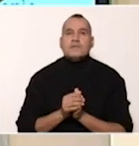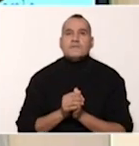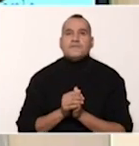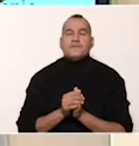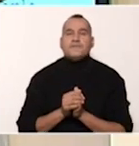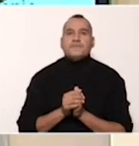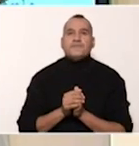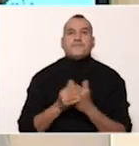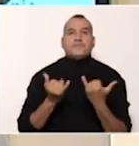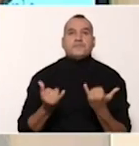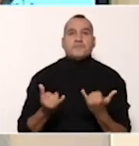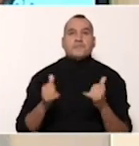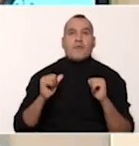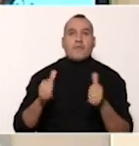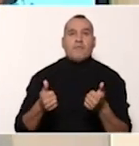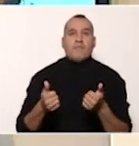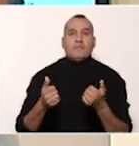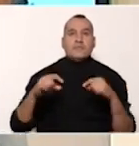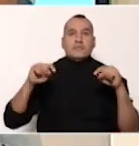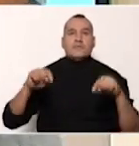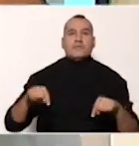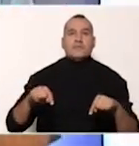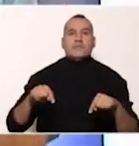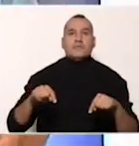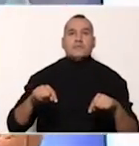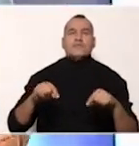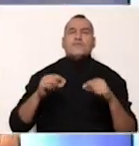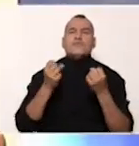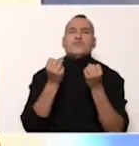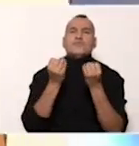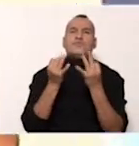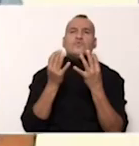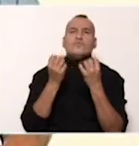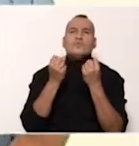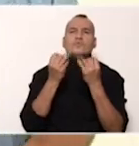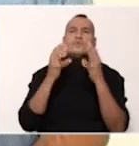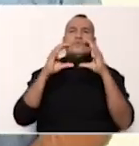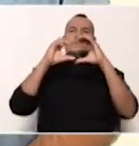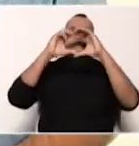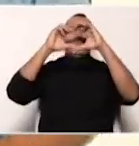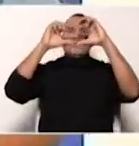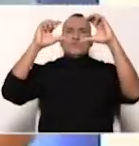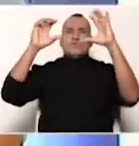Vamos a comenzar la clase de hoy descomponiendo el número